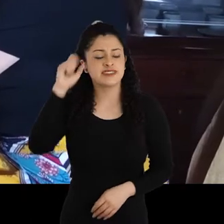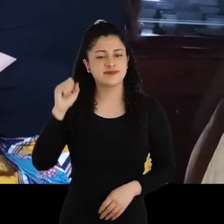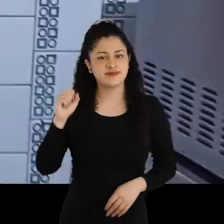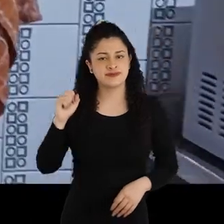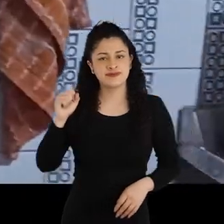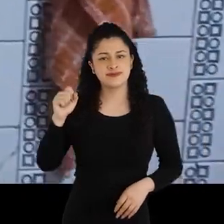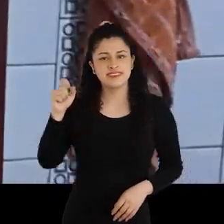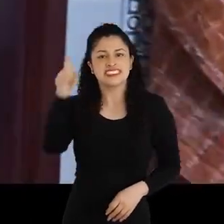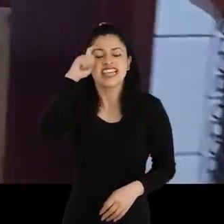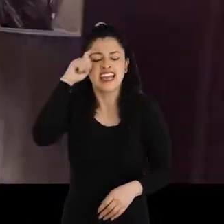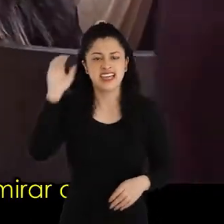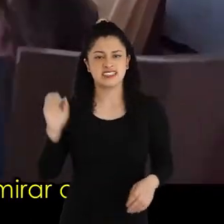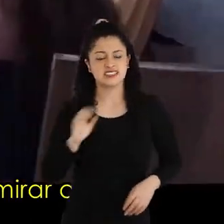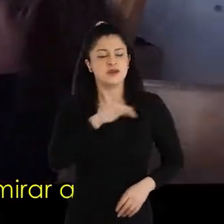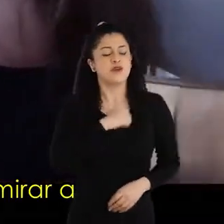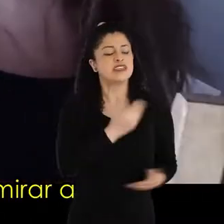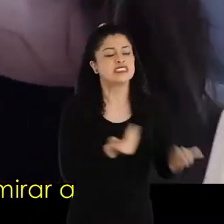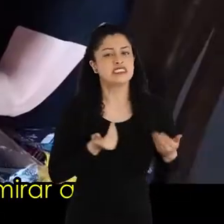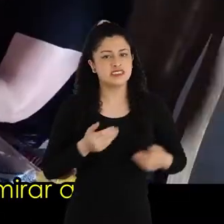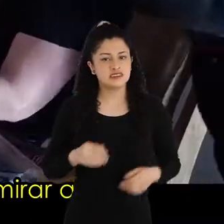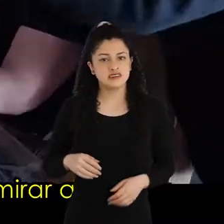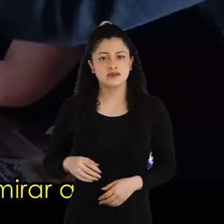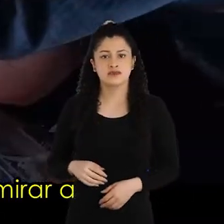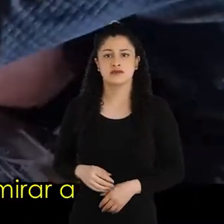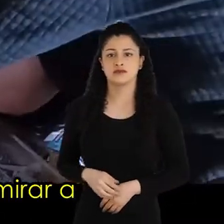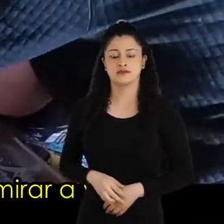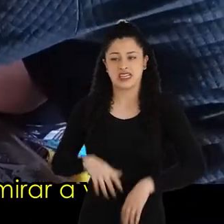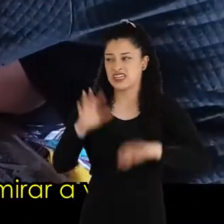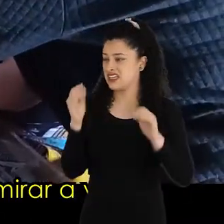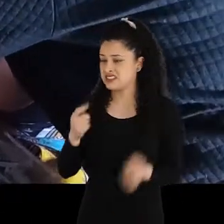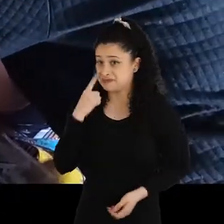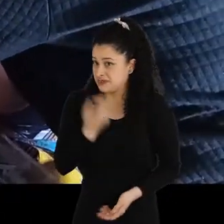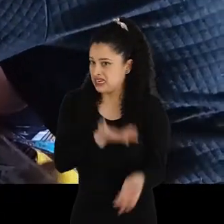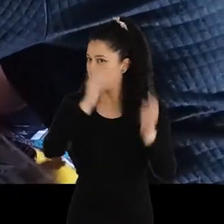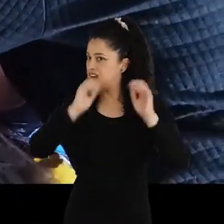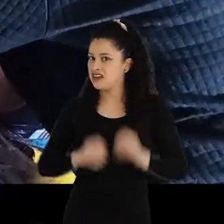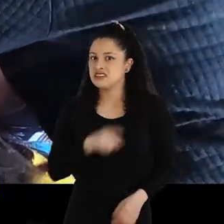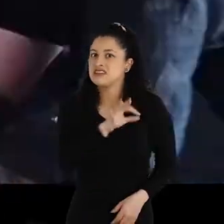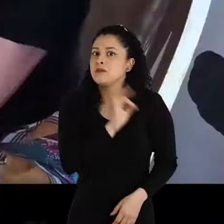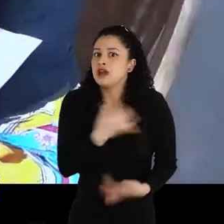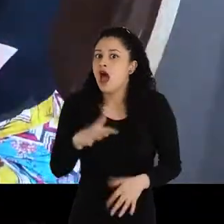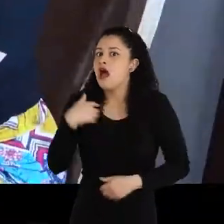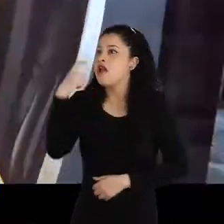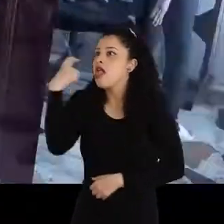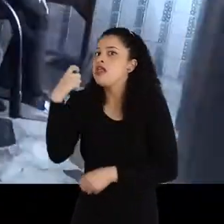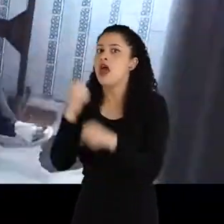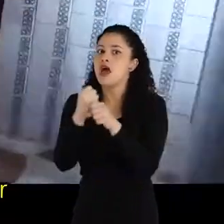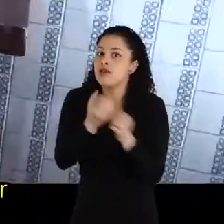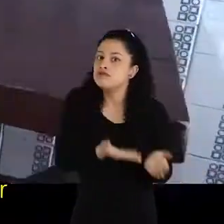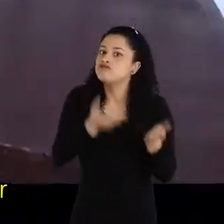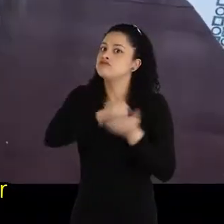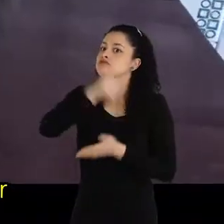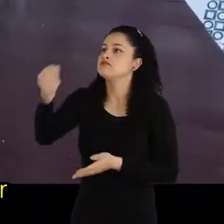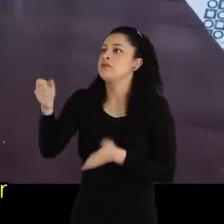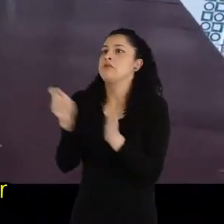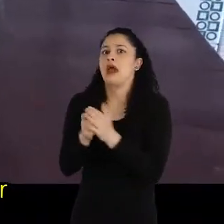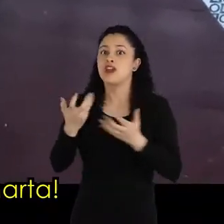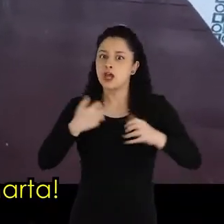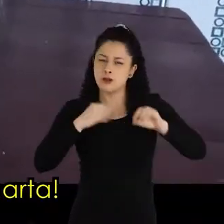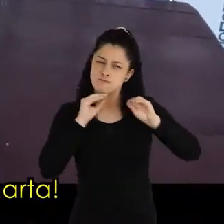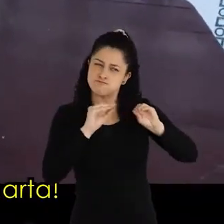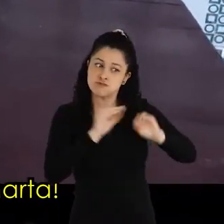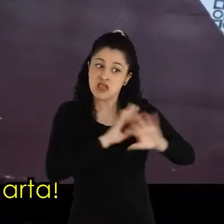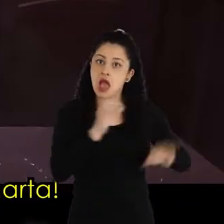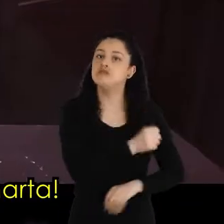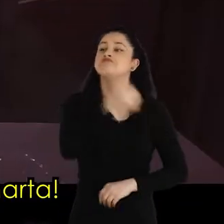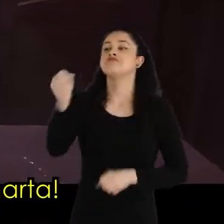hágame el favor. ¡Rosa! Ay, ¿sí ve? Es que por eso es que yo voy a mirar a ver cómo se va, pero me toca pulirla. Porque así mismo tengo que ganar.